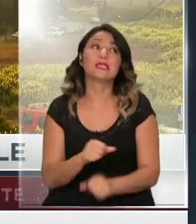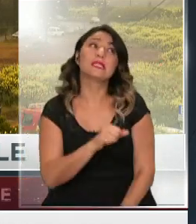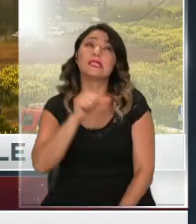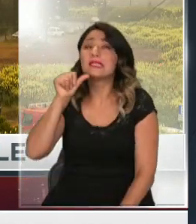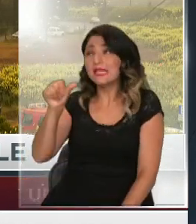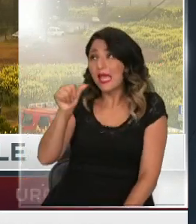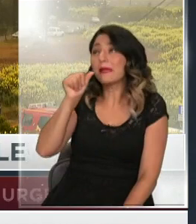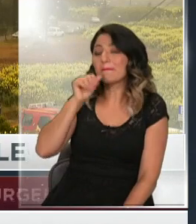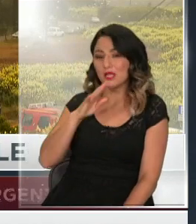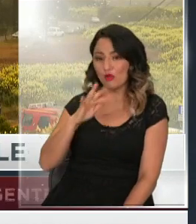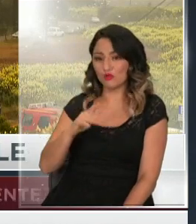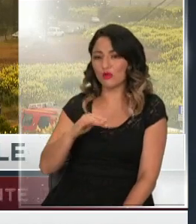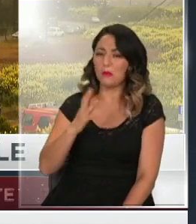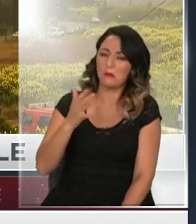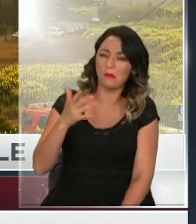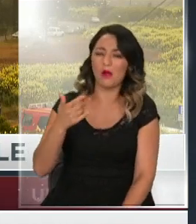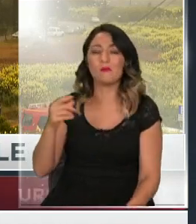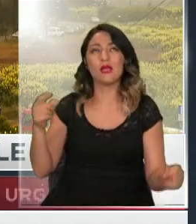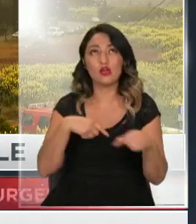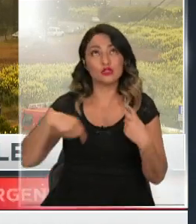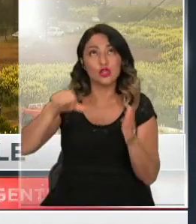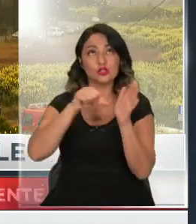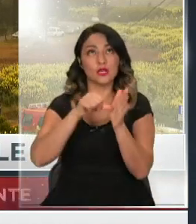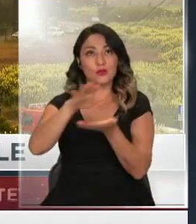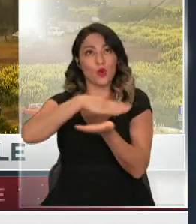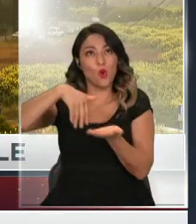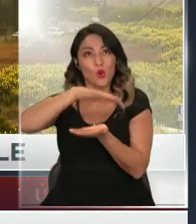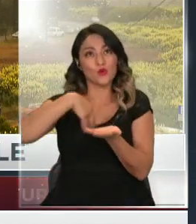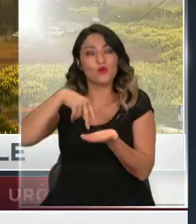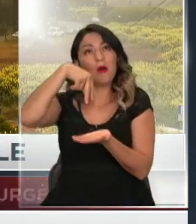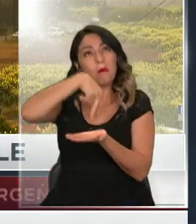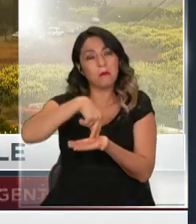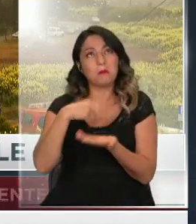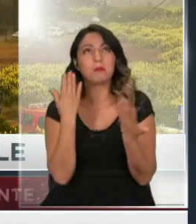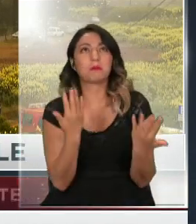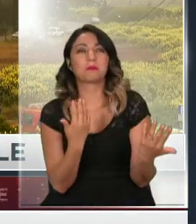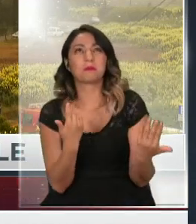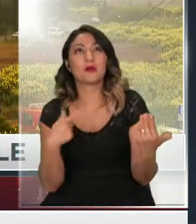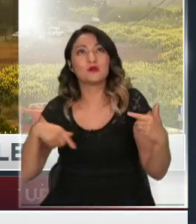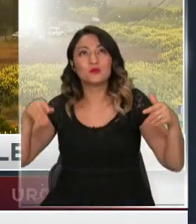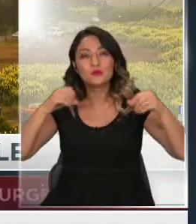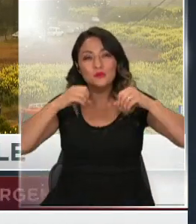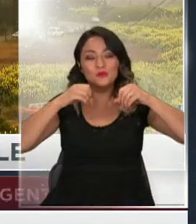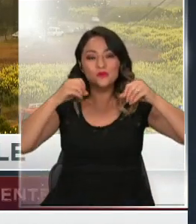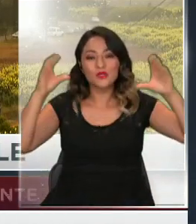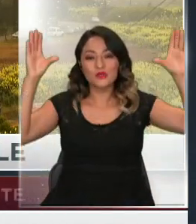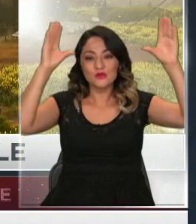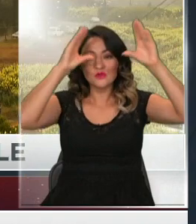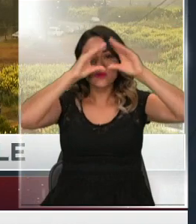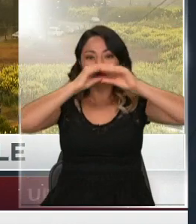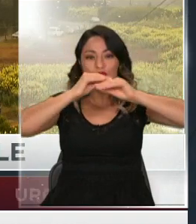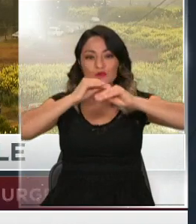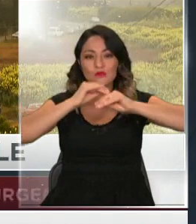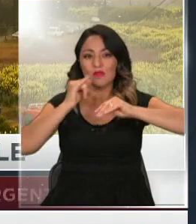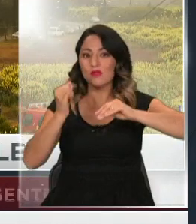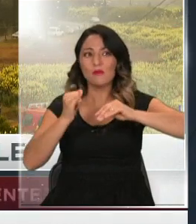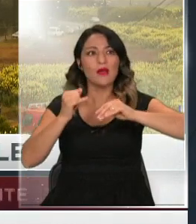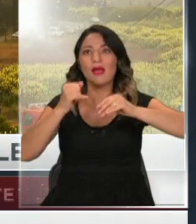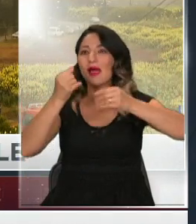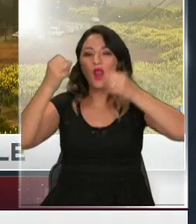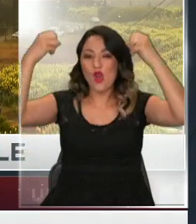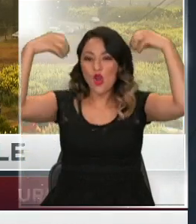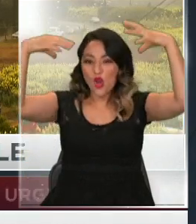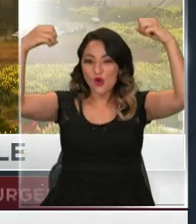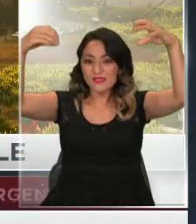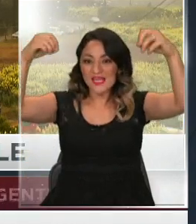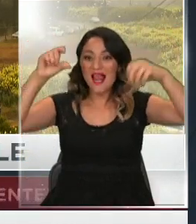ahí estábamos en el centro de la ciudad y lo que se puede observar es que se prenden las luces automáticas, los LED, instantáneamente.